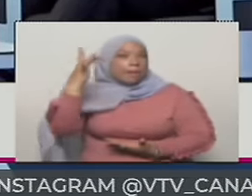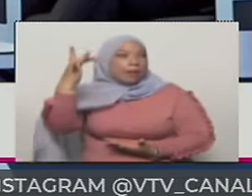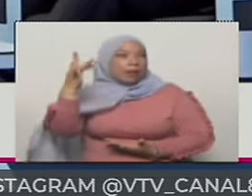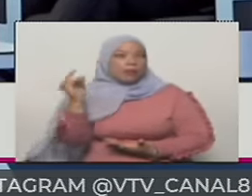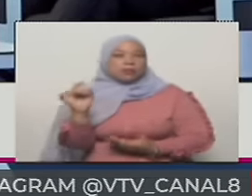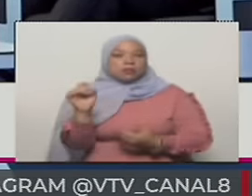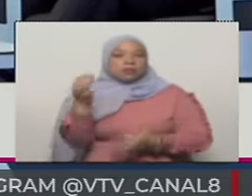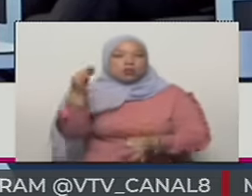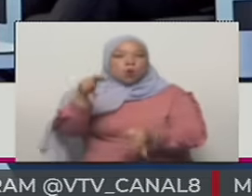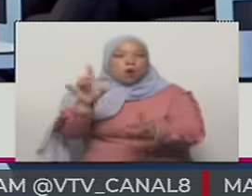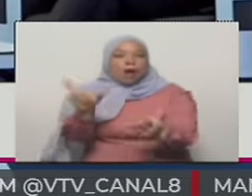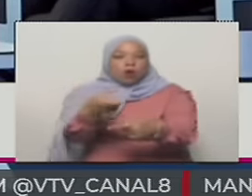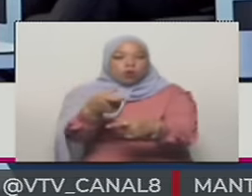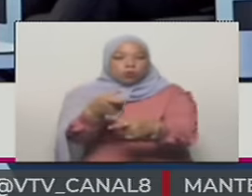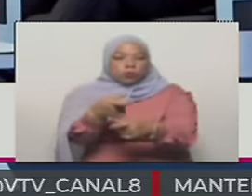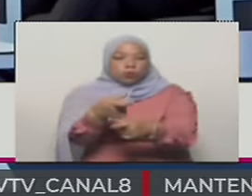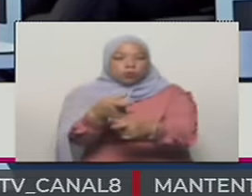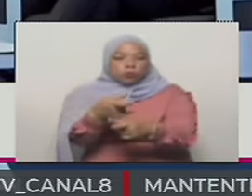septiembre, agosto